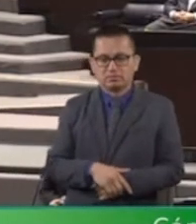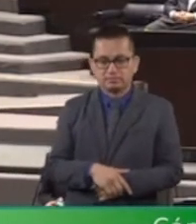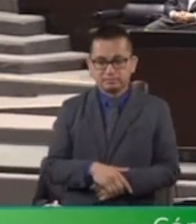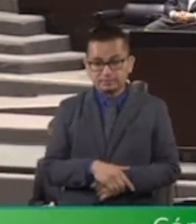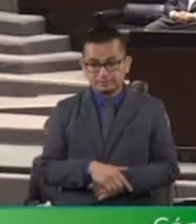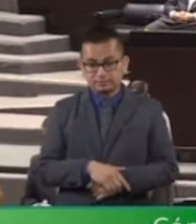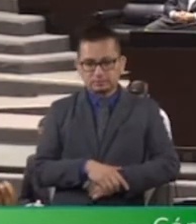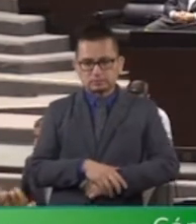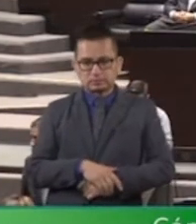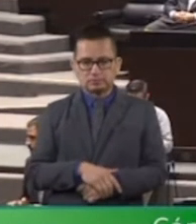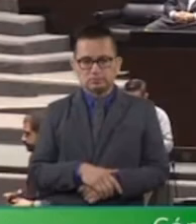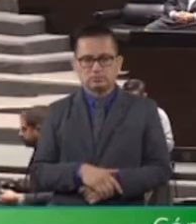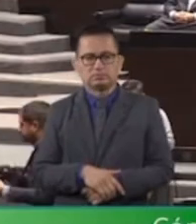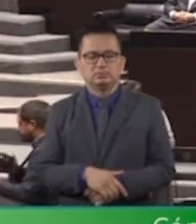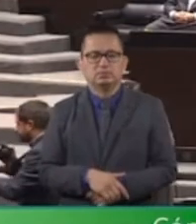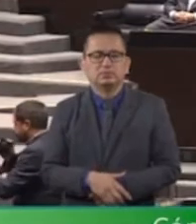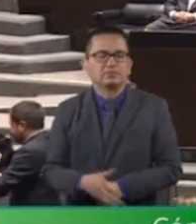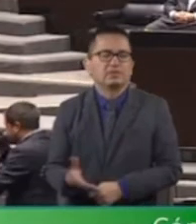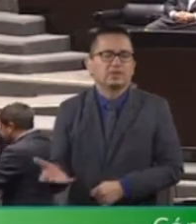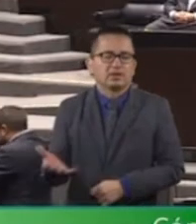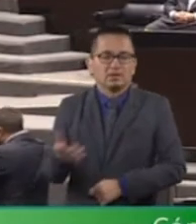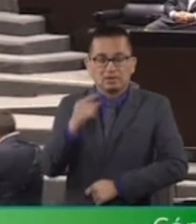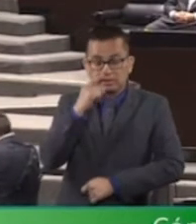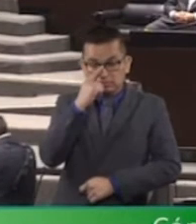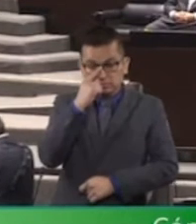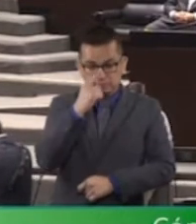no hombre,